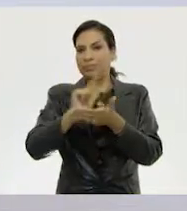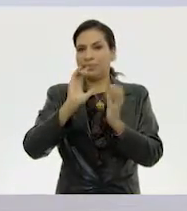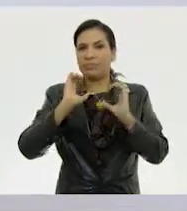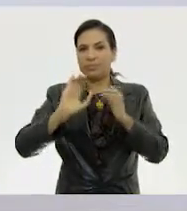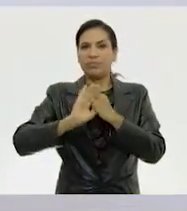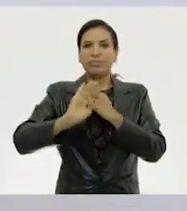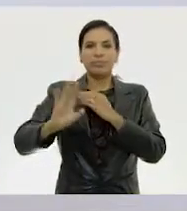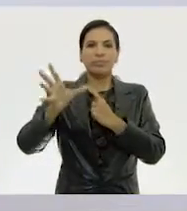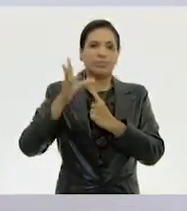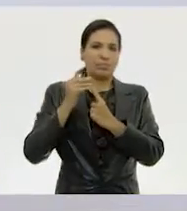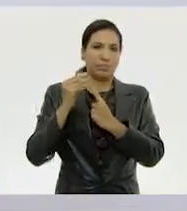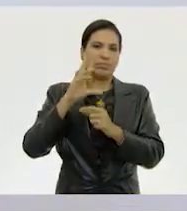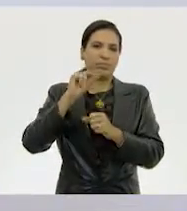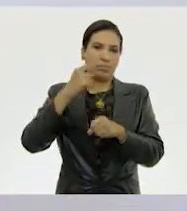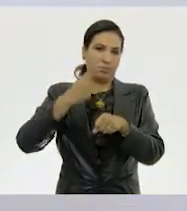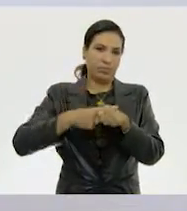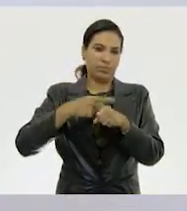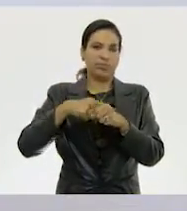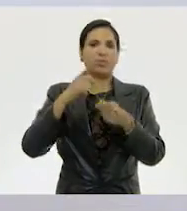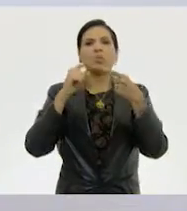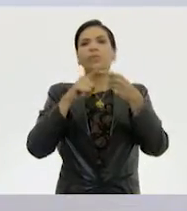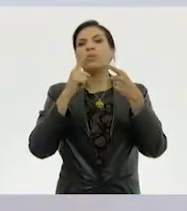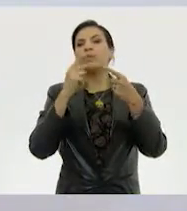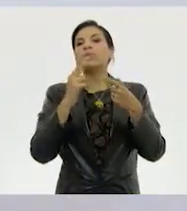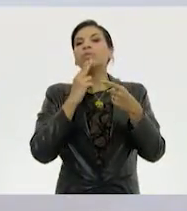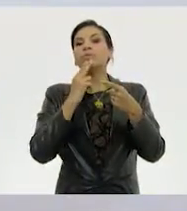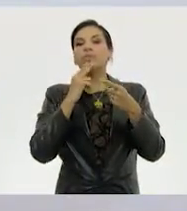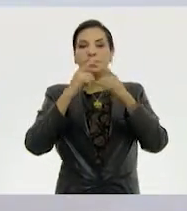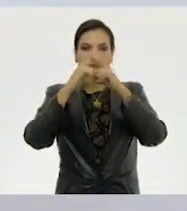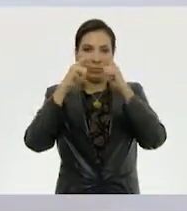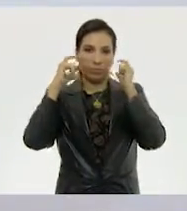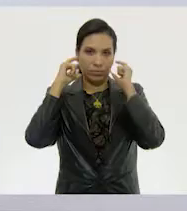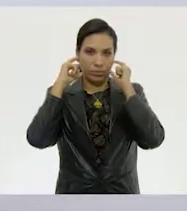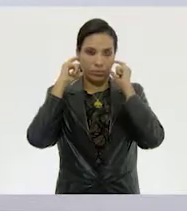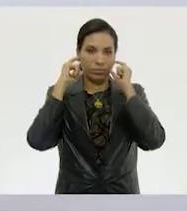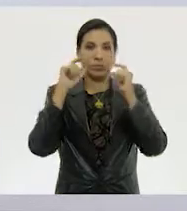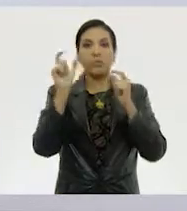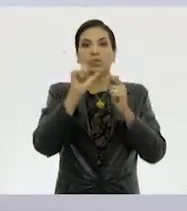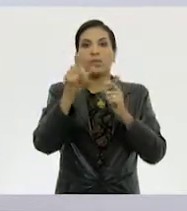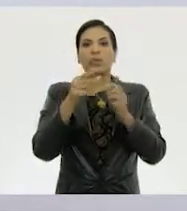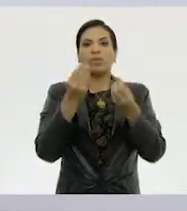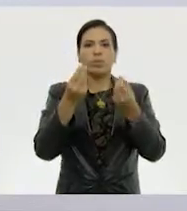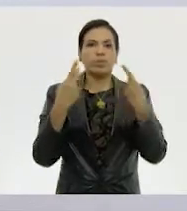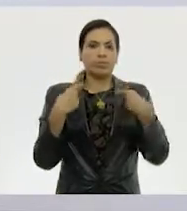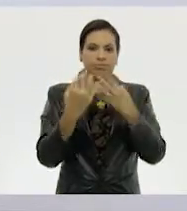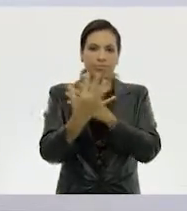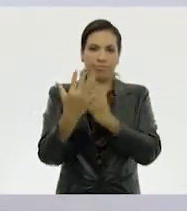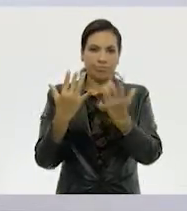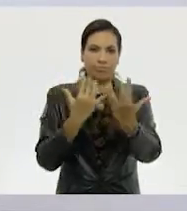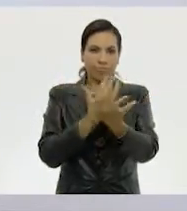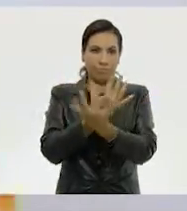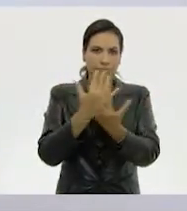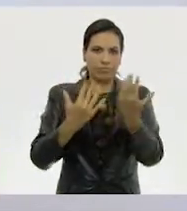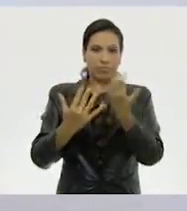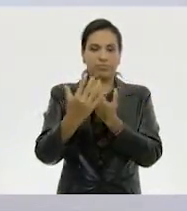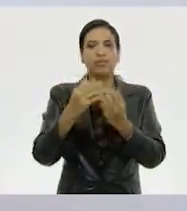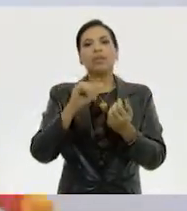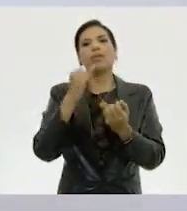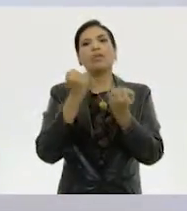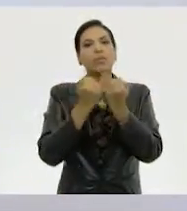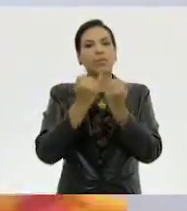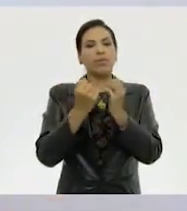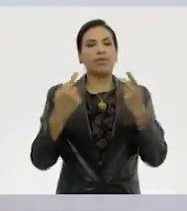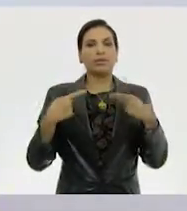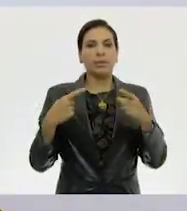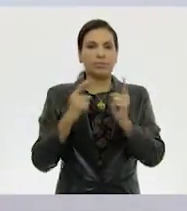evitar contagios. Una de ellas es utilizar el cubrebocas cuando haya mucha gente alrededor y también mantener